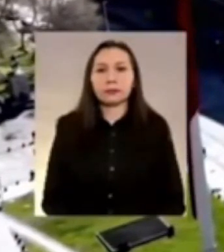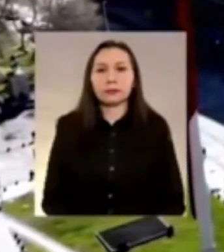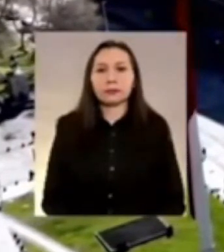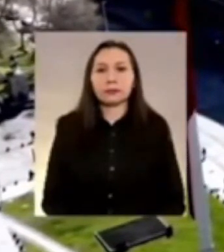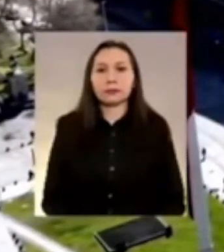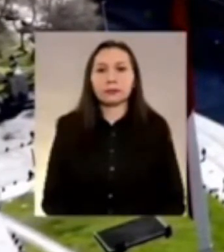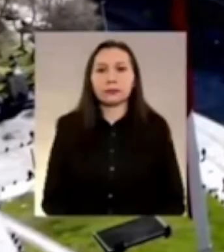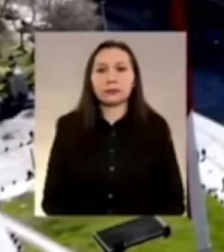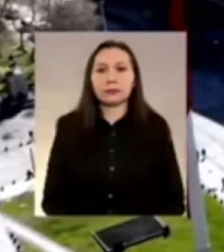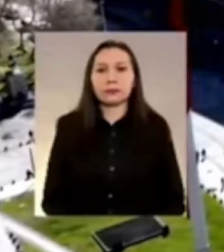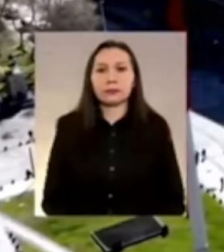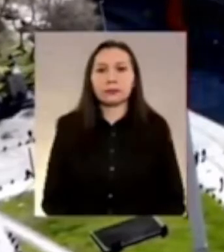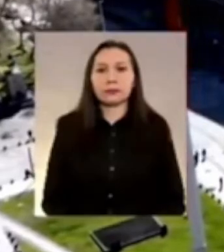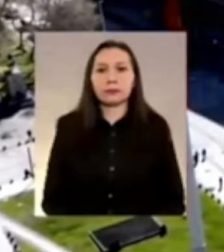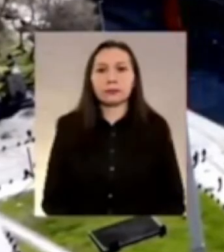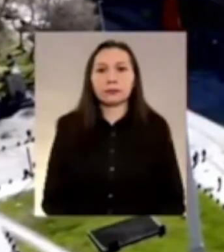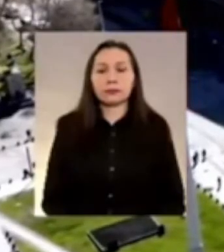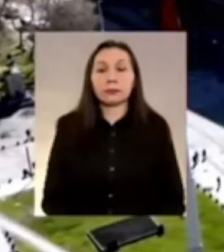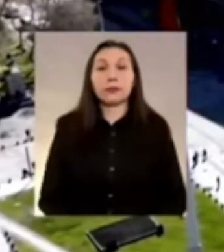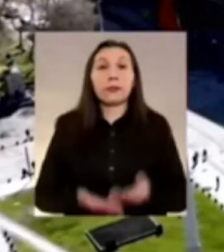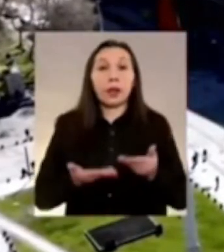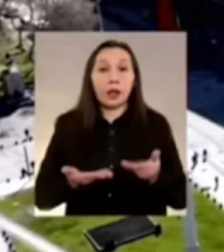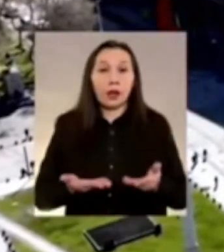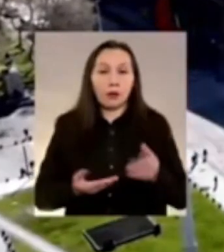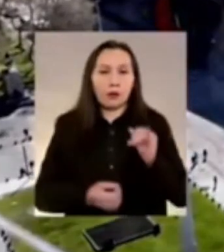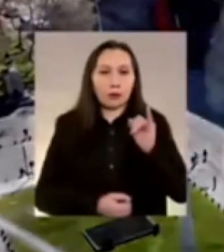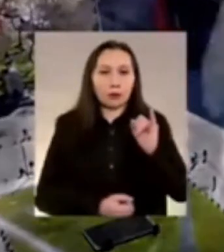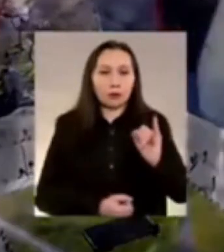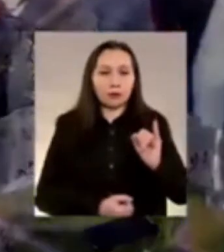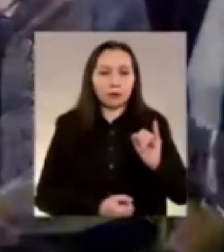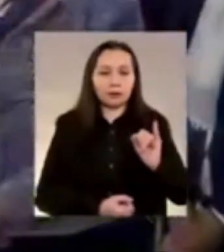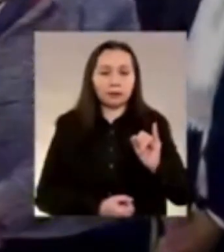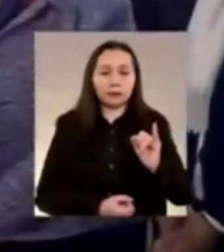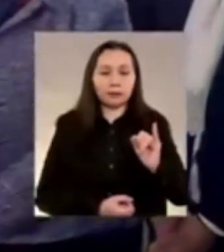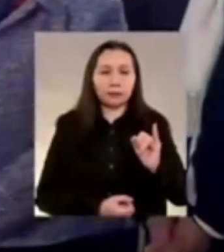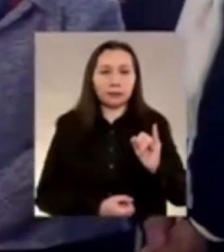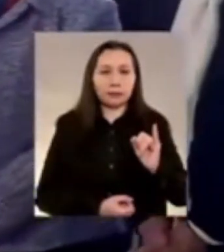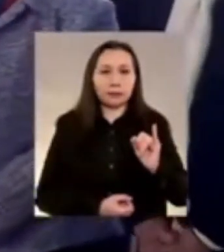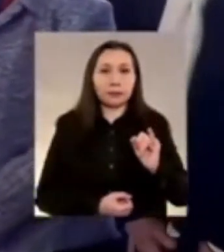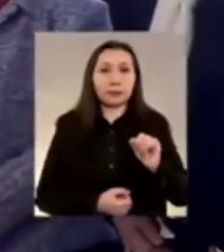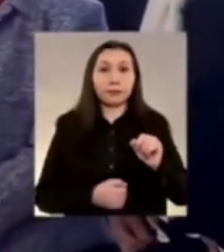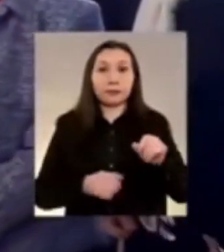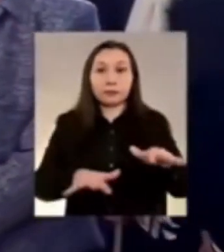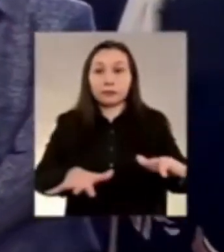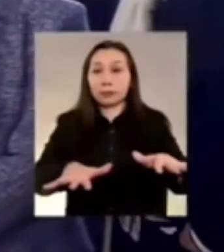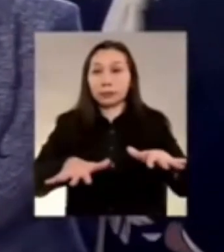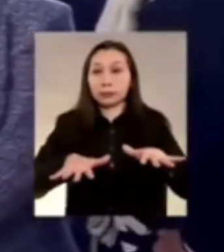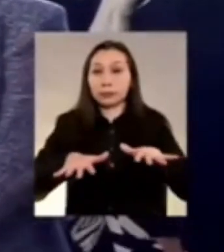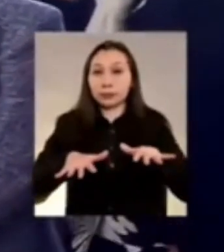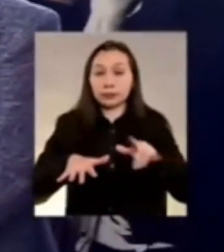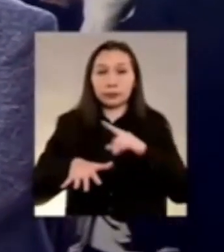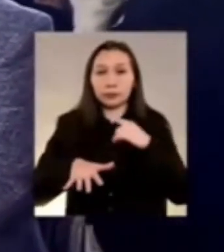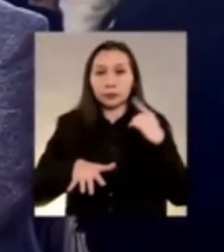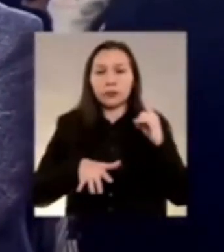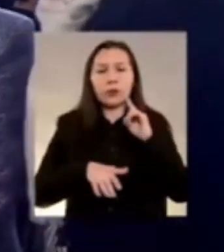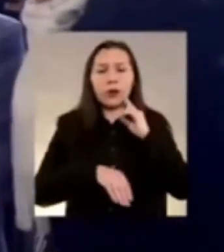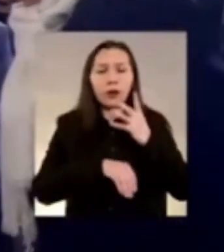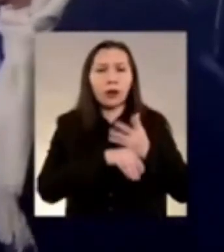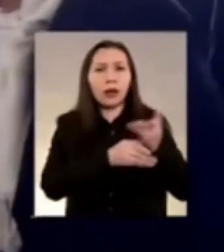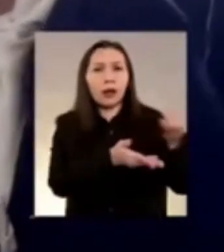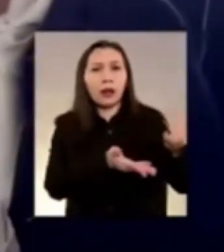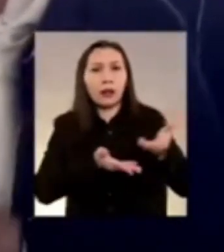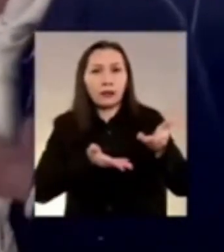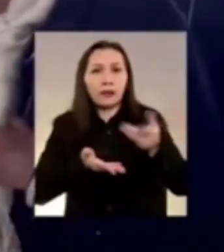Un largo minuto de silencio. Ahora sí, en esta explanada encontramos con invitados